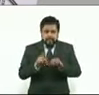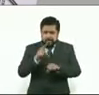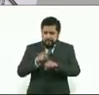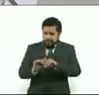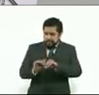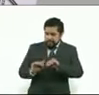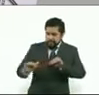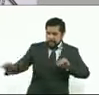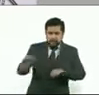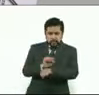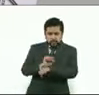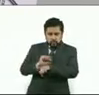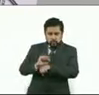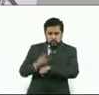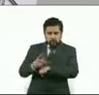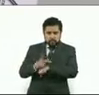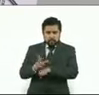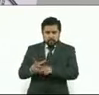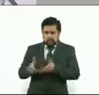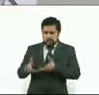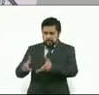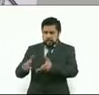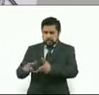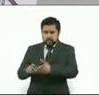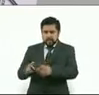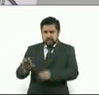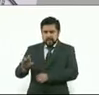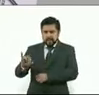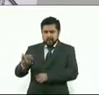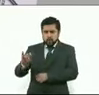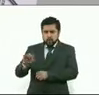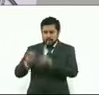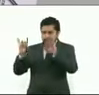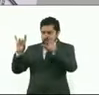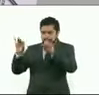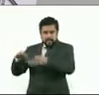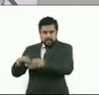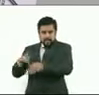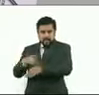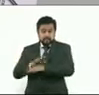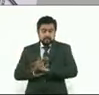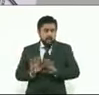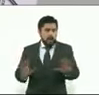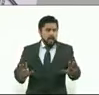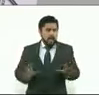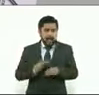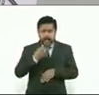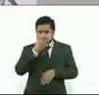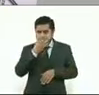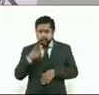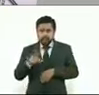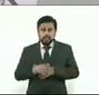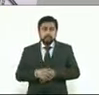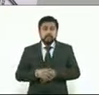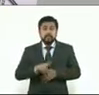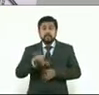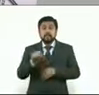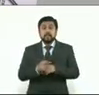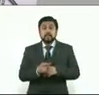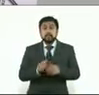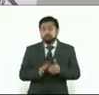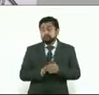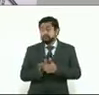parte de Reforma, por donde está el Ángel, de esa parte de que va hacia allá, ya rumbo hacia el Zócalo,